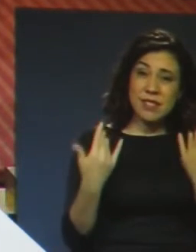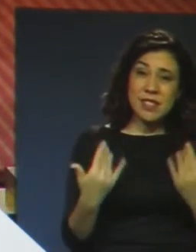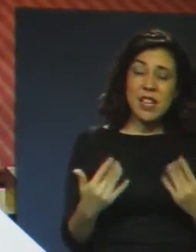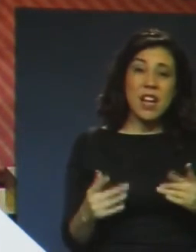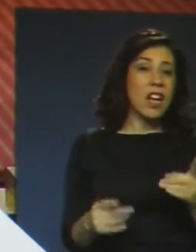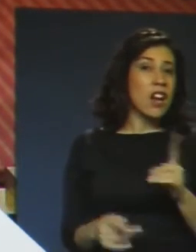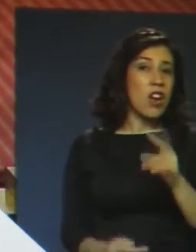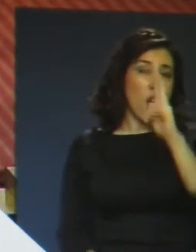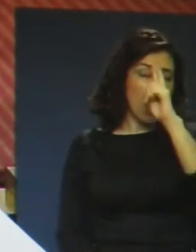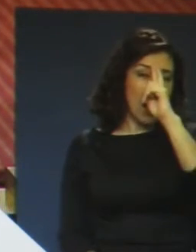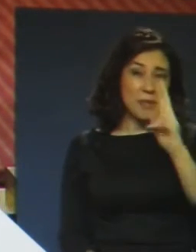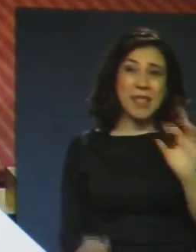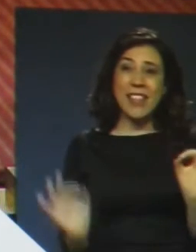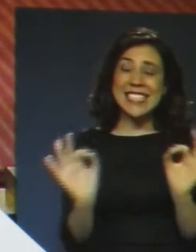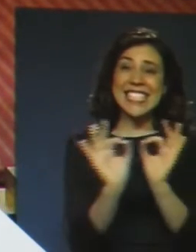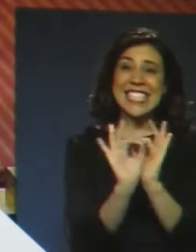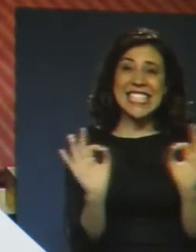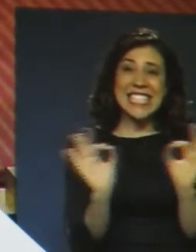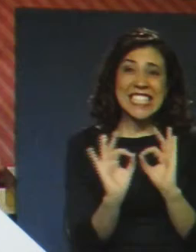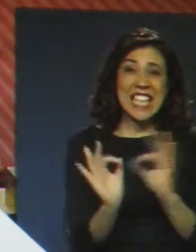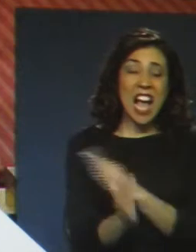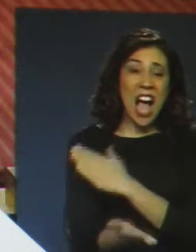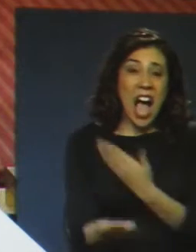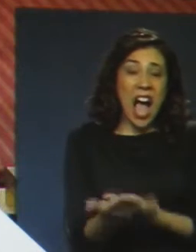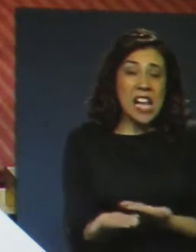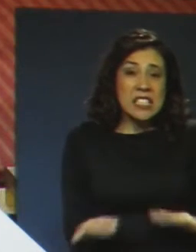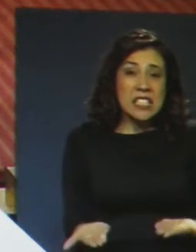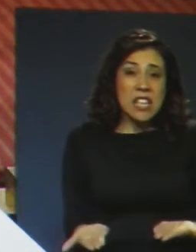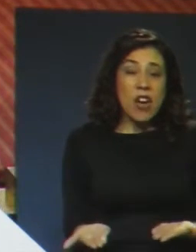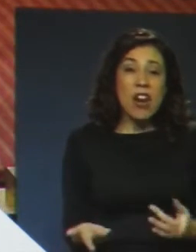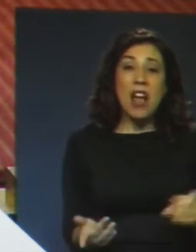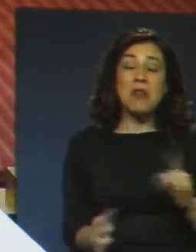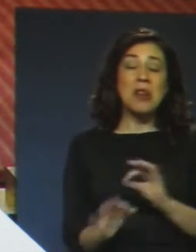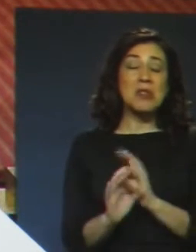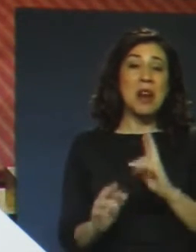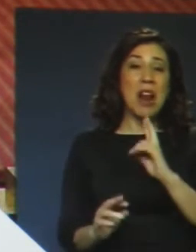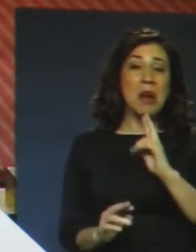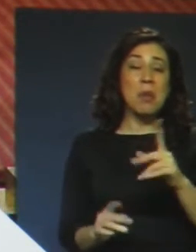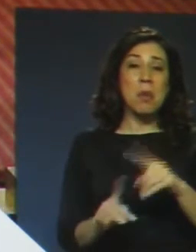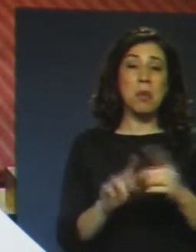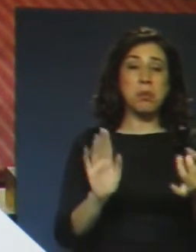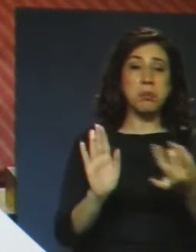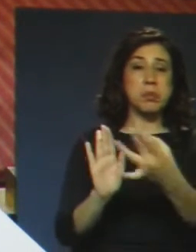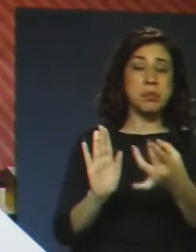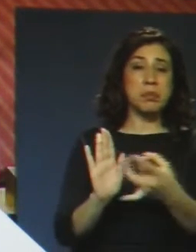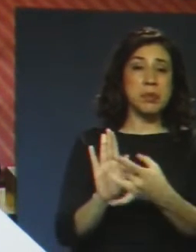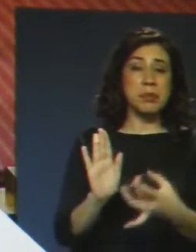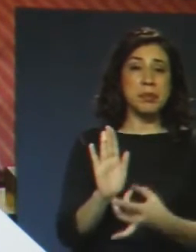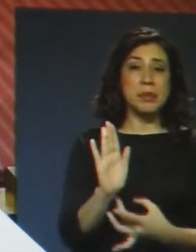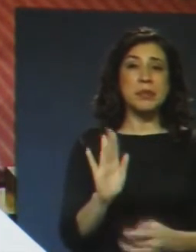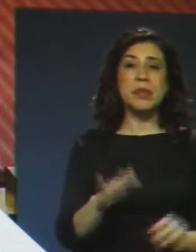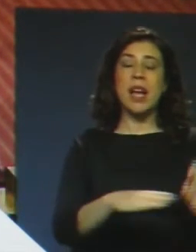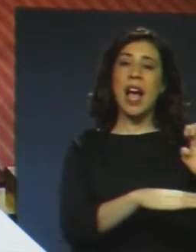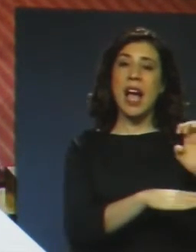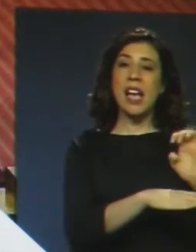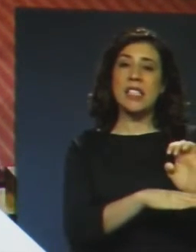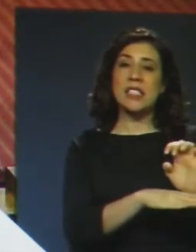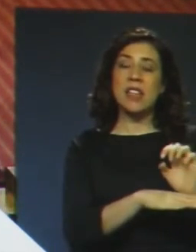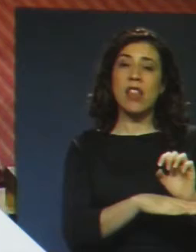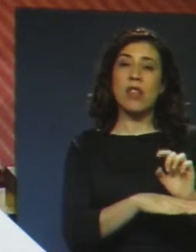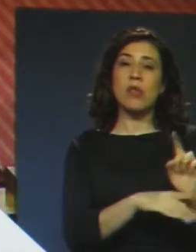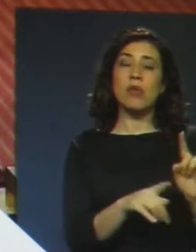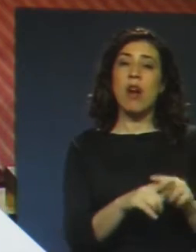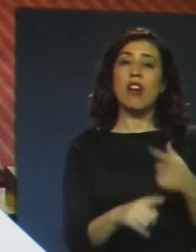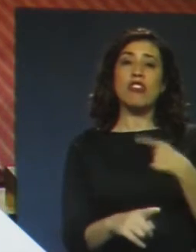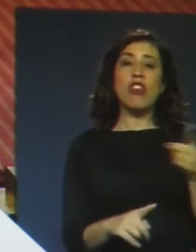se ha respetado para nada y hasta hoy nadie ha respondido por su transgresión y el Estado ha sido reticente